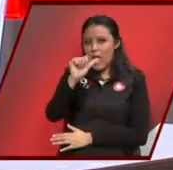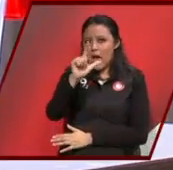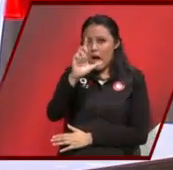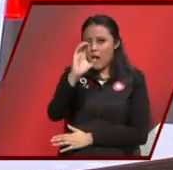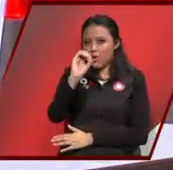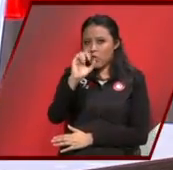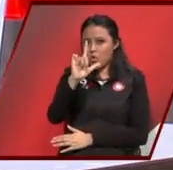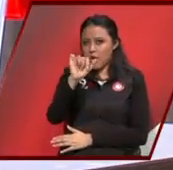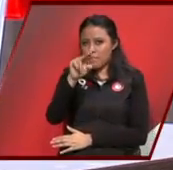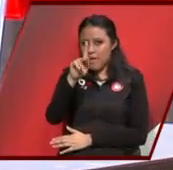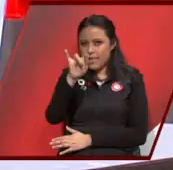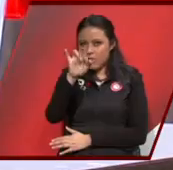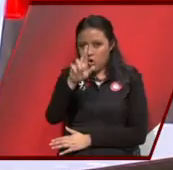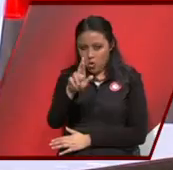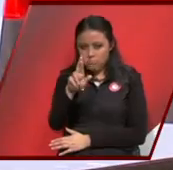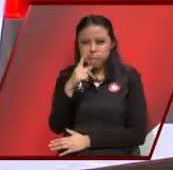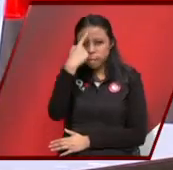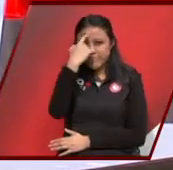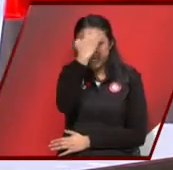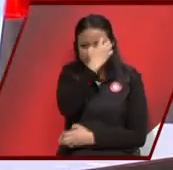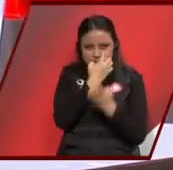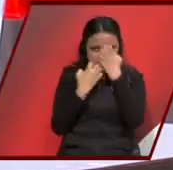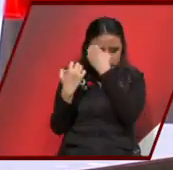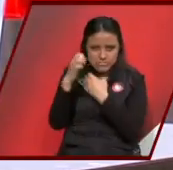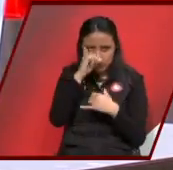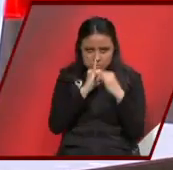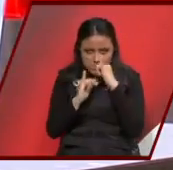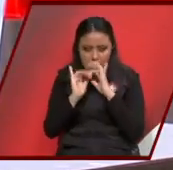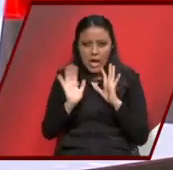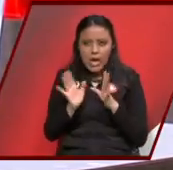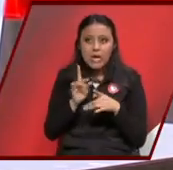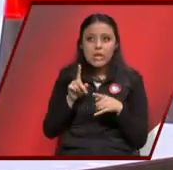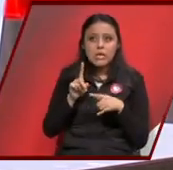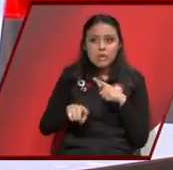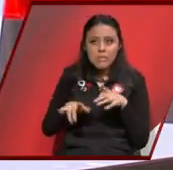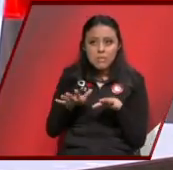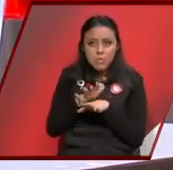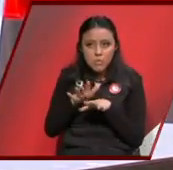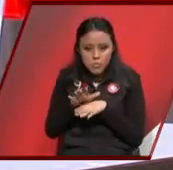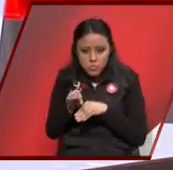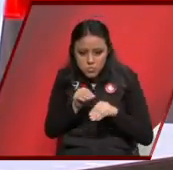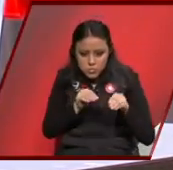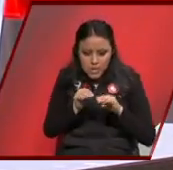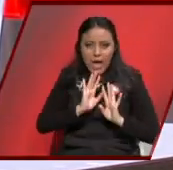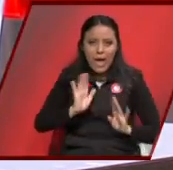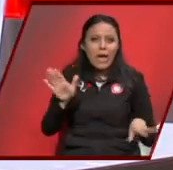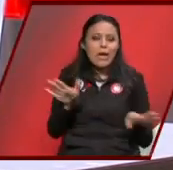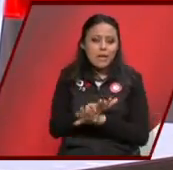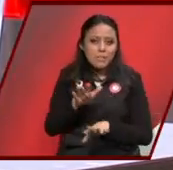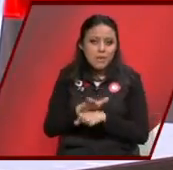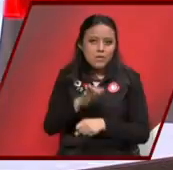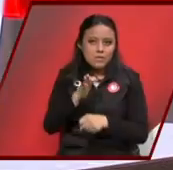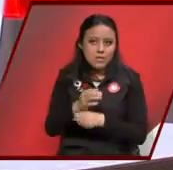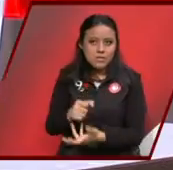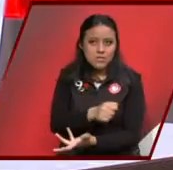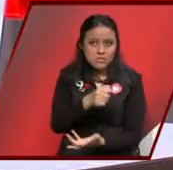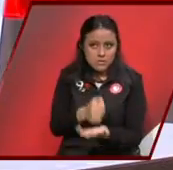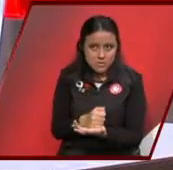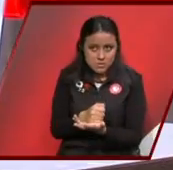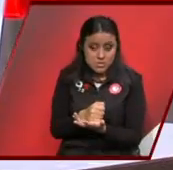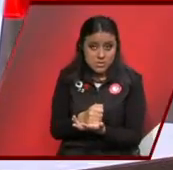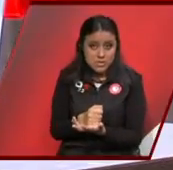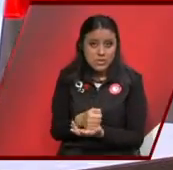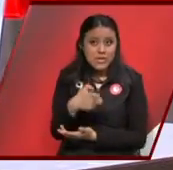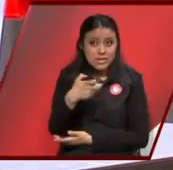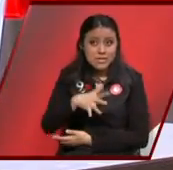ejemplo burdo, Jorge. El alcoholímetro ha atemperado conductas en la ciudad, ha modulado, ha movido la dinámica de la ciudad. Esta